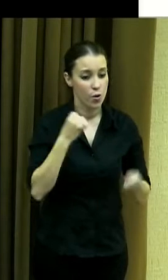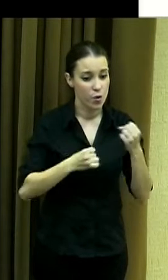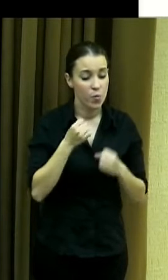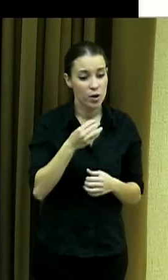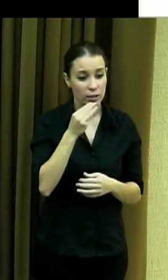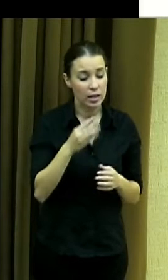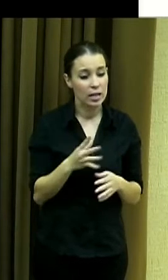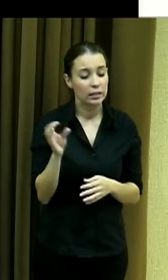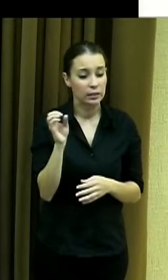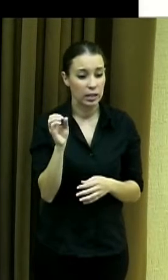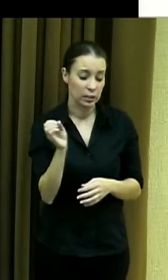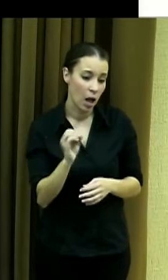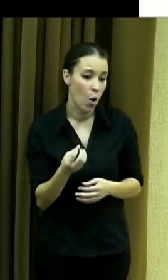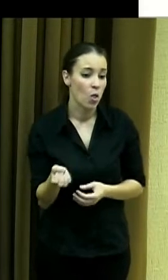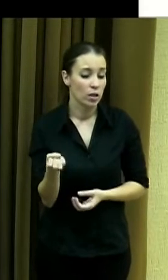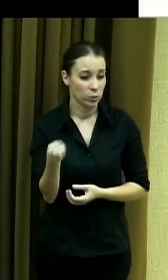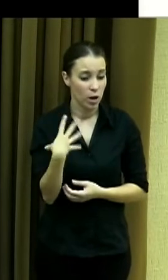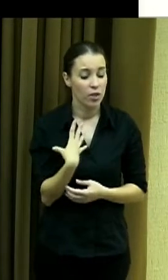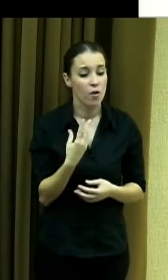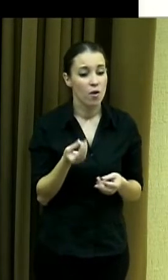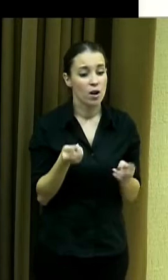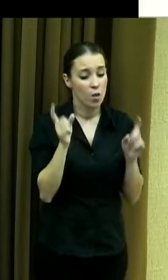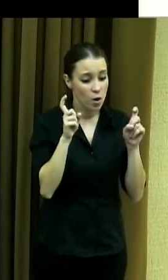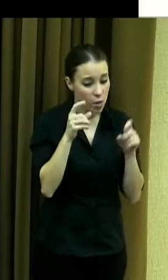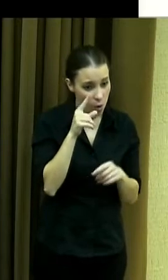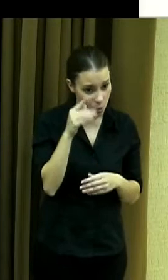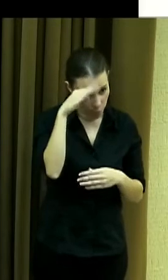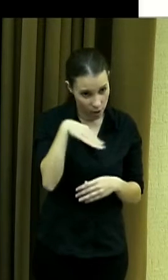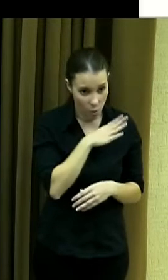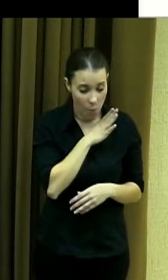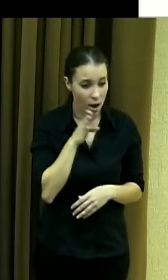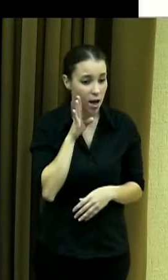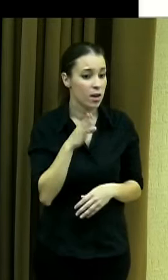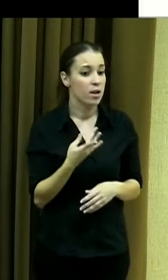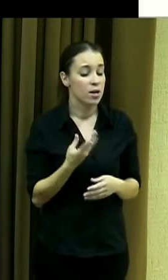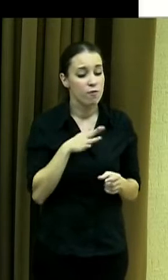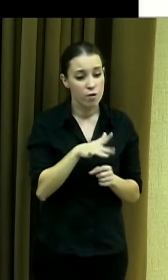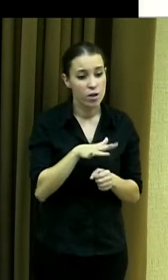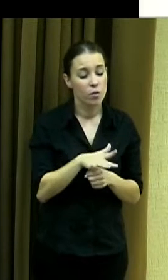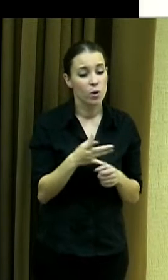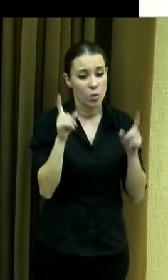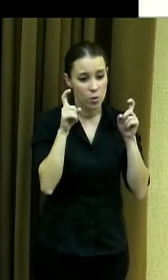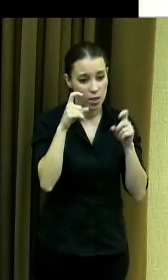grado de estimulación, la educación de los padres, sobre todo muy influido por la educación materna.